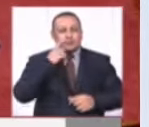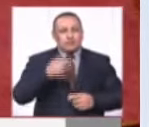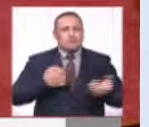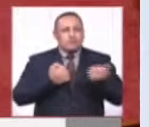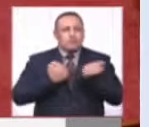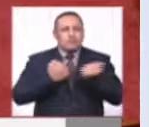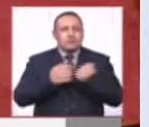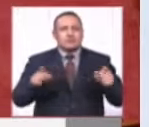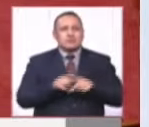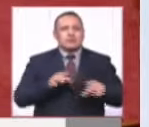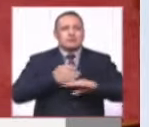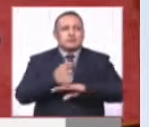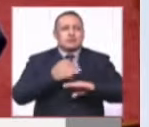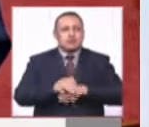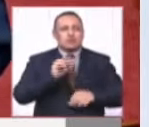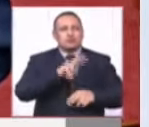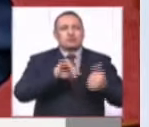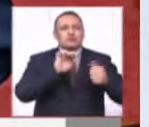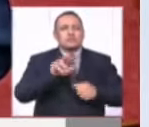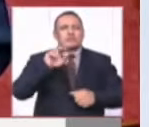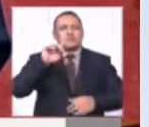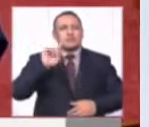y estamos interviniendo